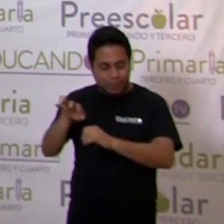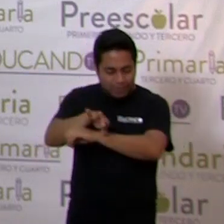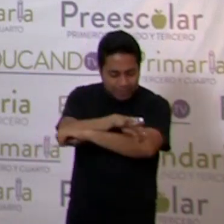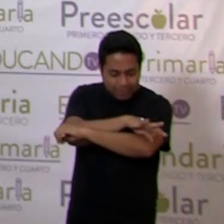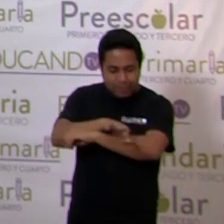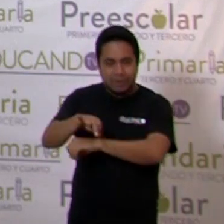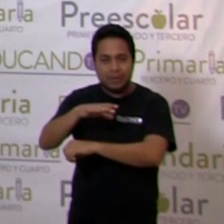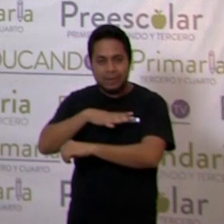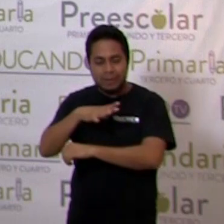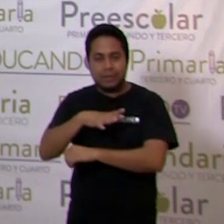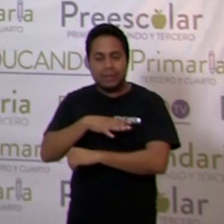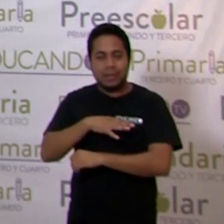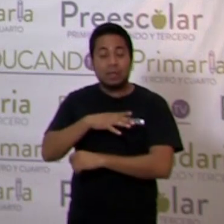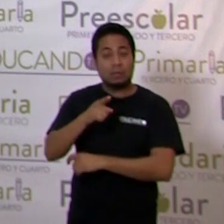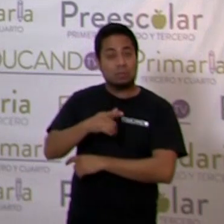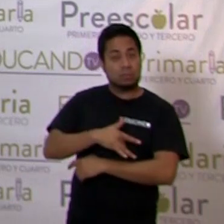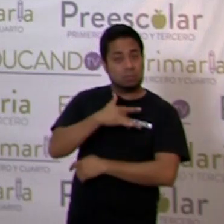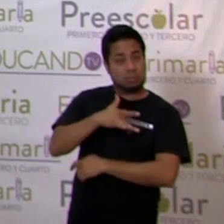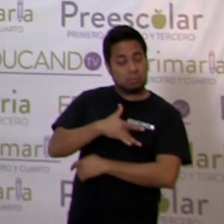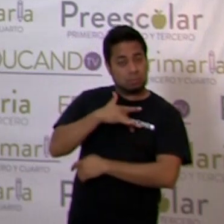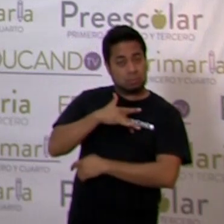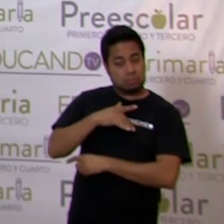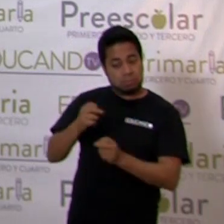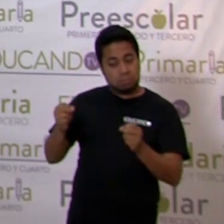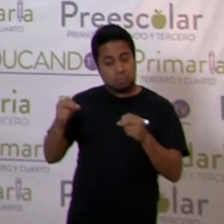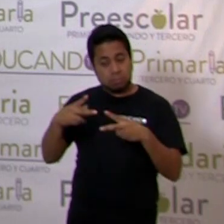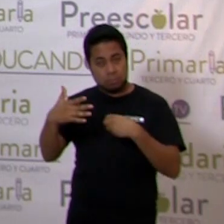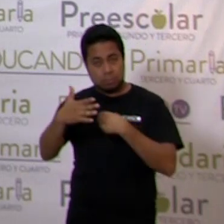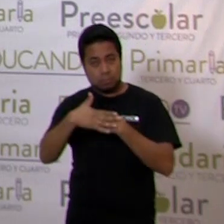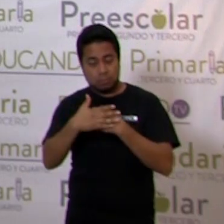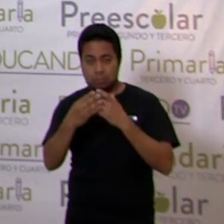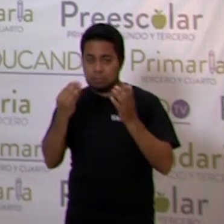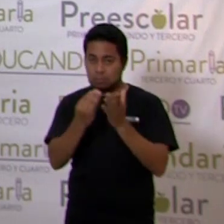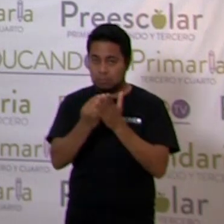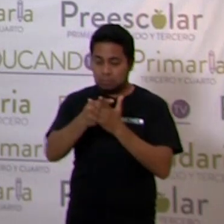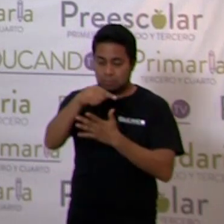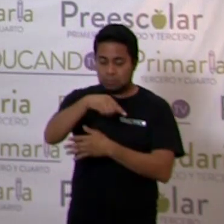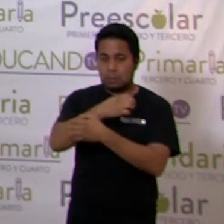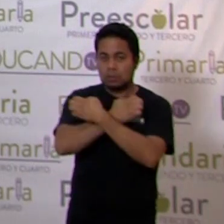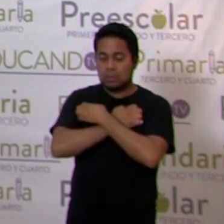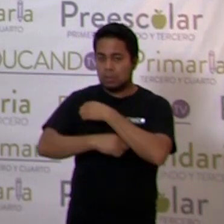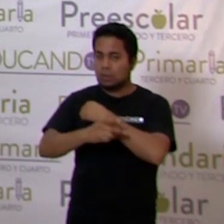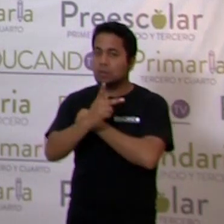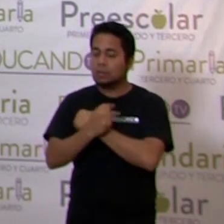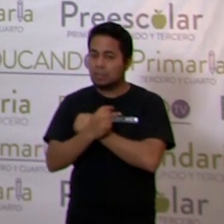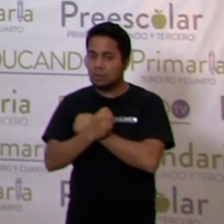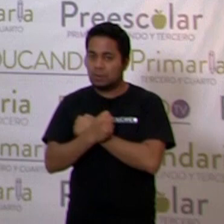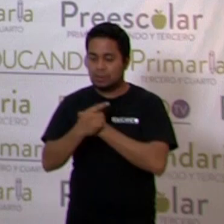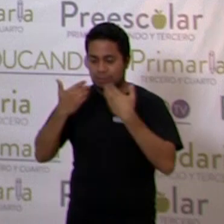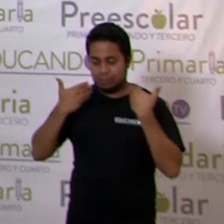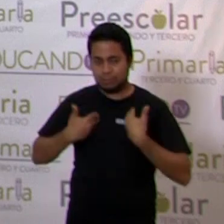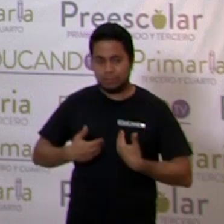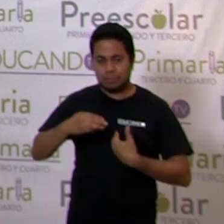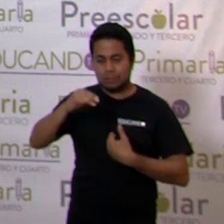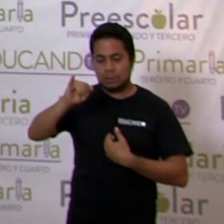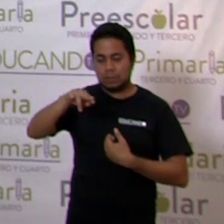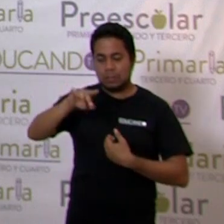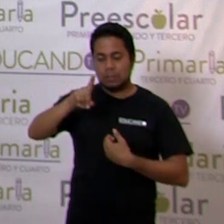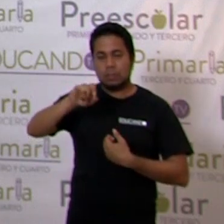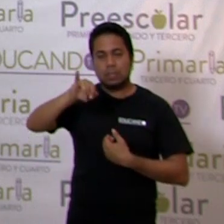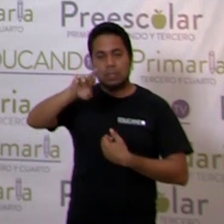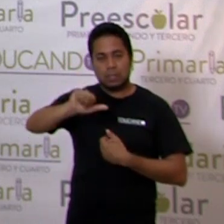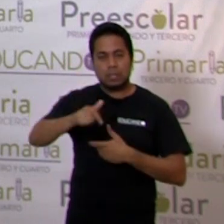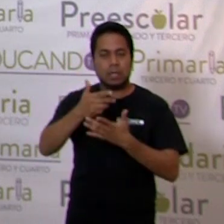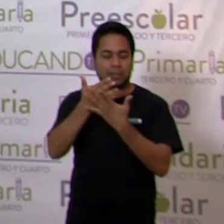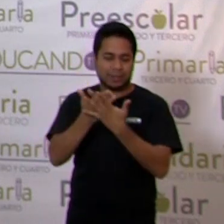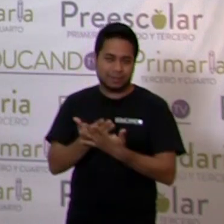rodea Qué te parece si nos enc amos en nuestra siguiente sesión de educando TV indy la Bautista te va a estar esperando